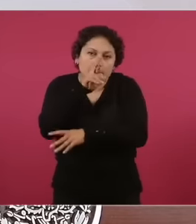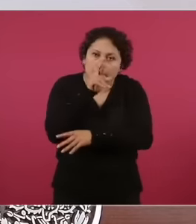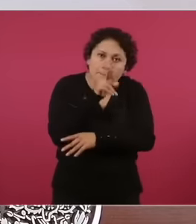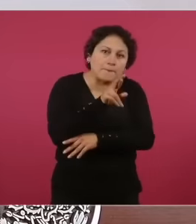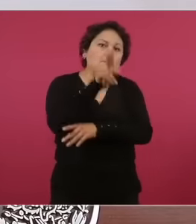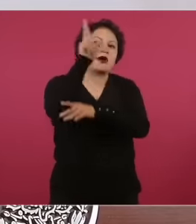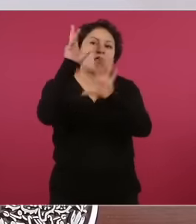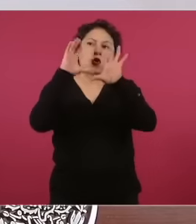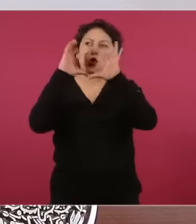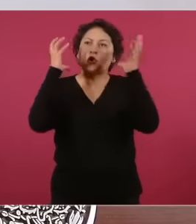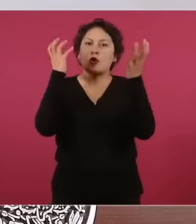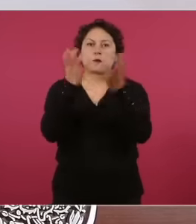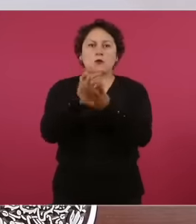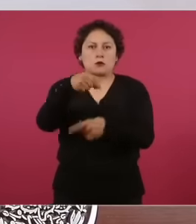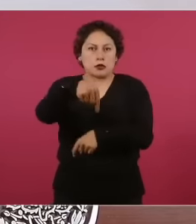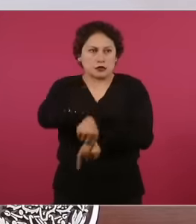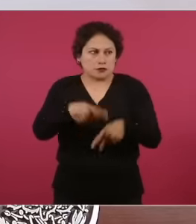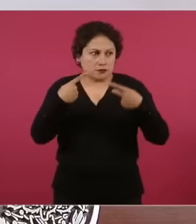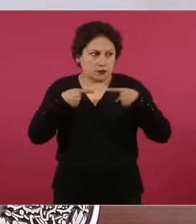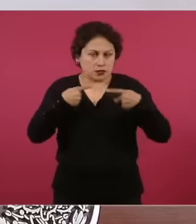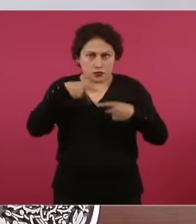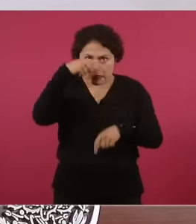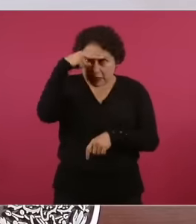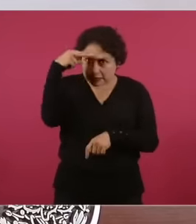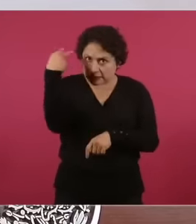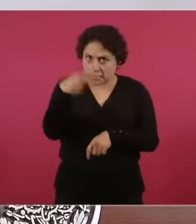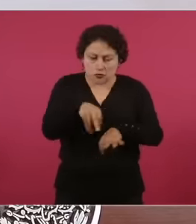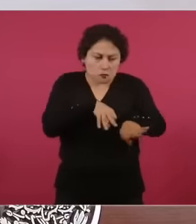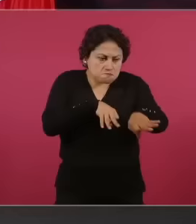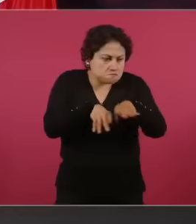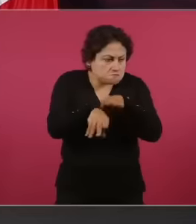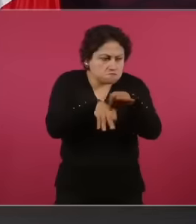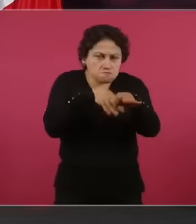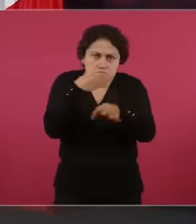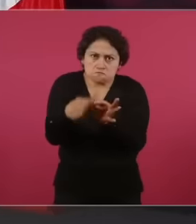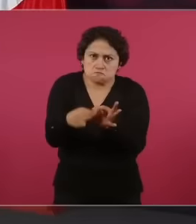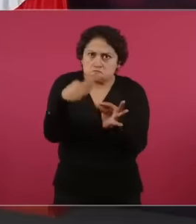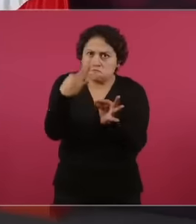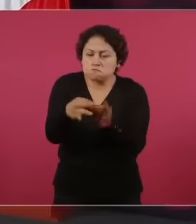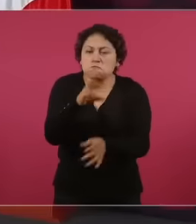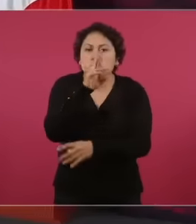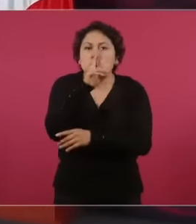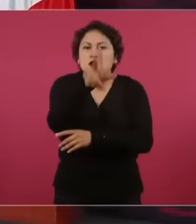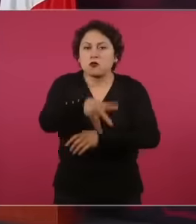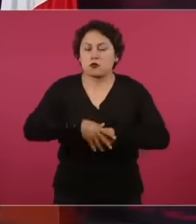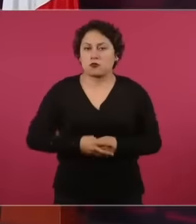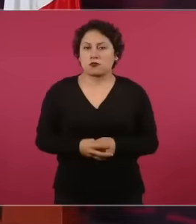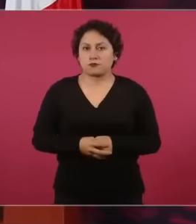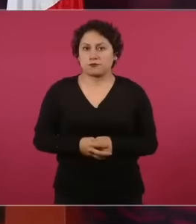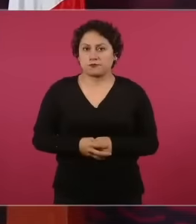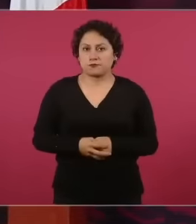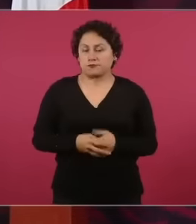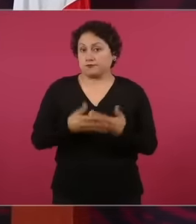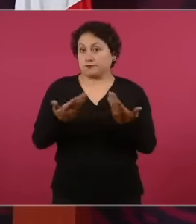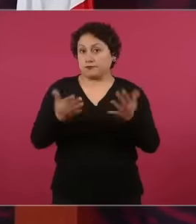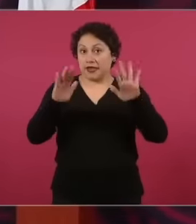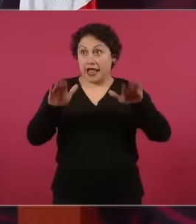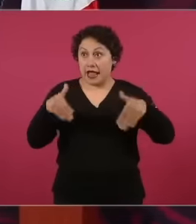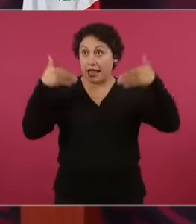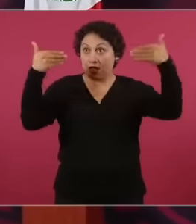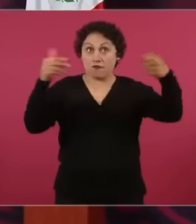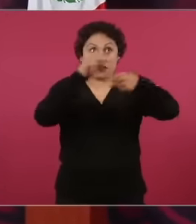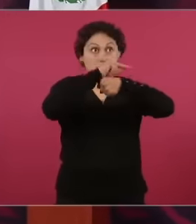Los mexicanos son los mejores trabajadores del mundo. Y cada vez que se piensa en inversión y